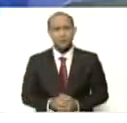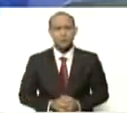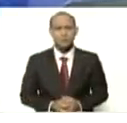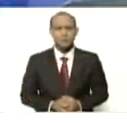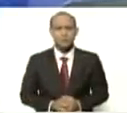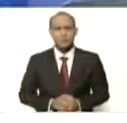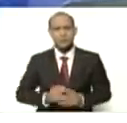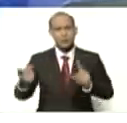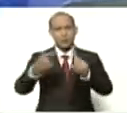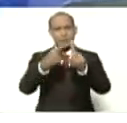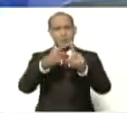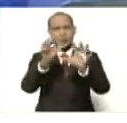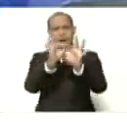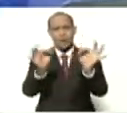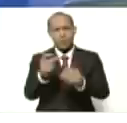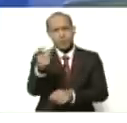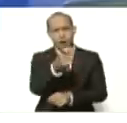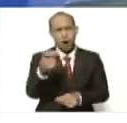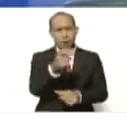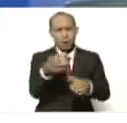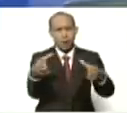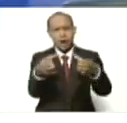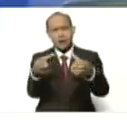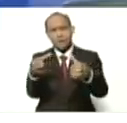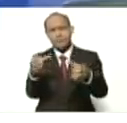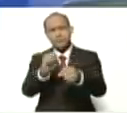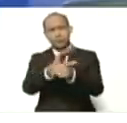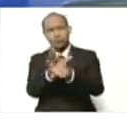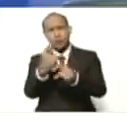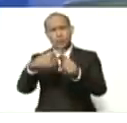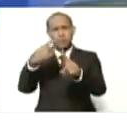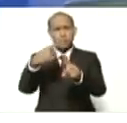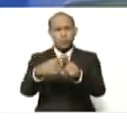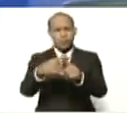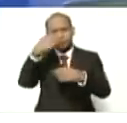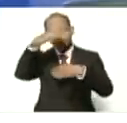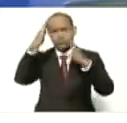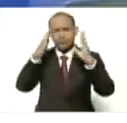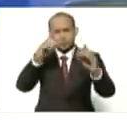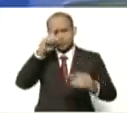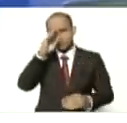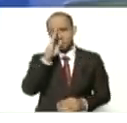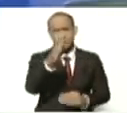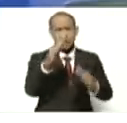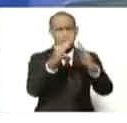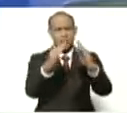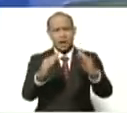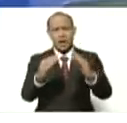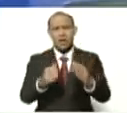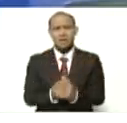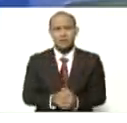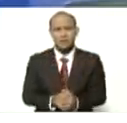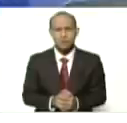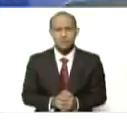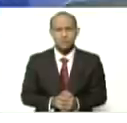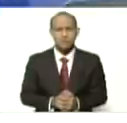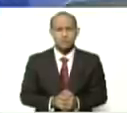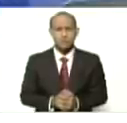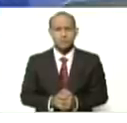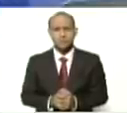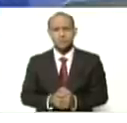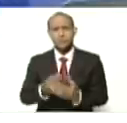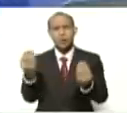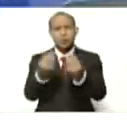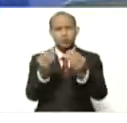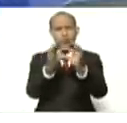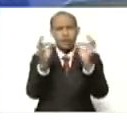primer elemento la pesquisa a la brigada que va que atiende que toca al paciente que toca a la